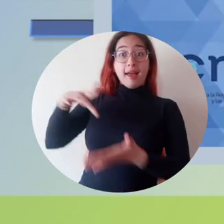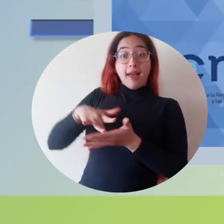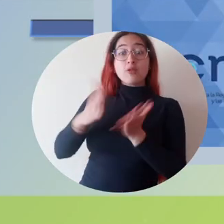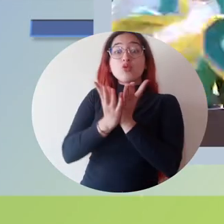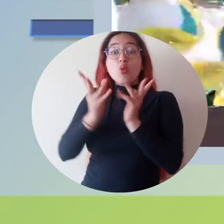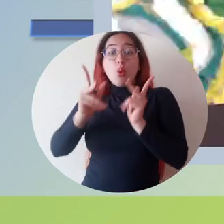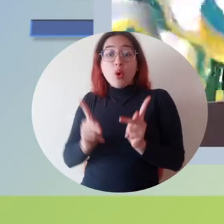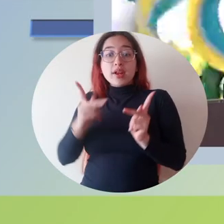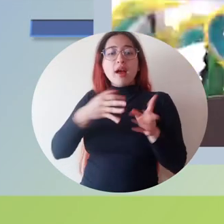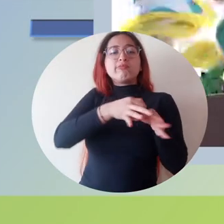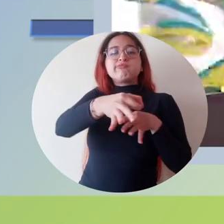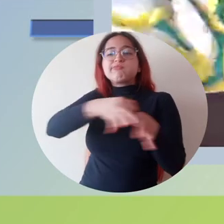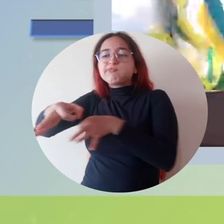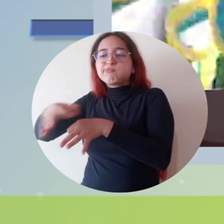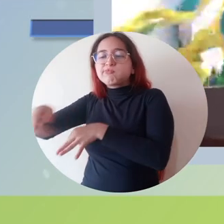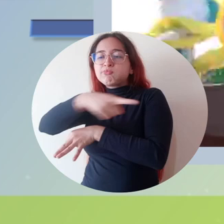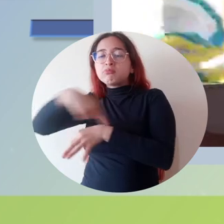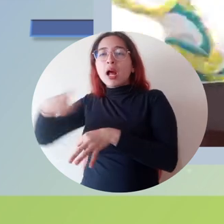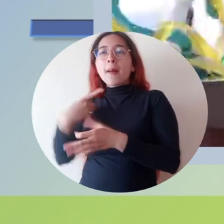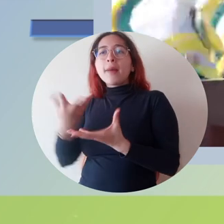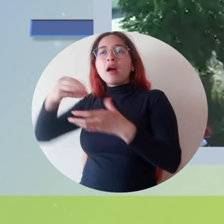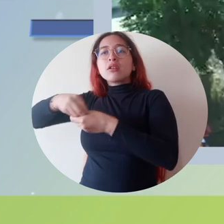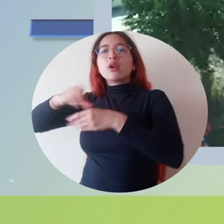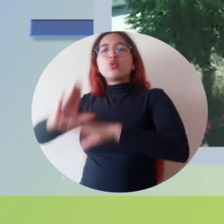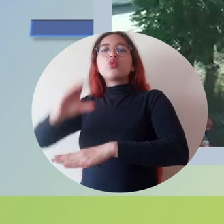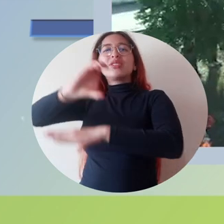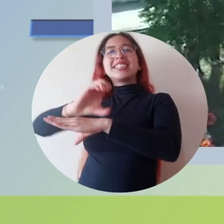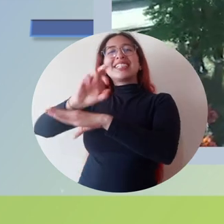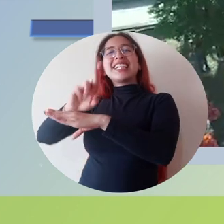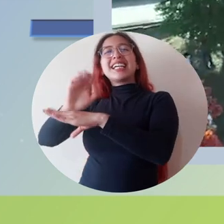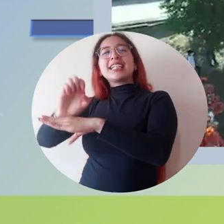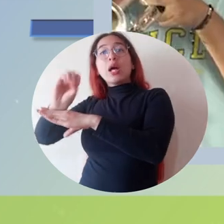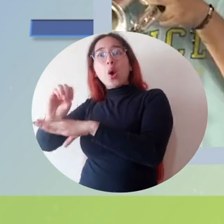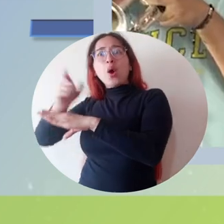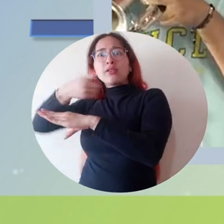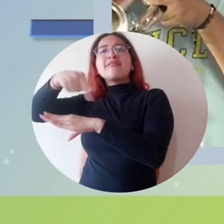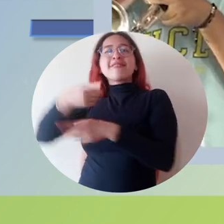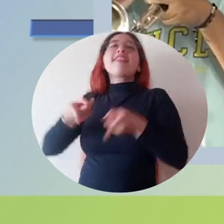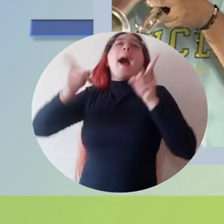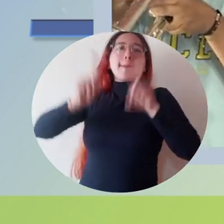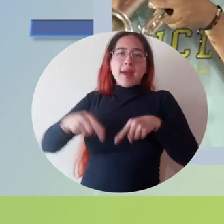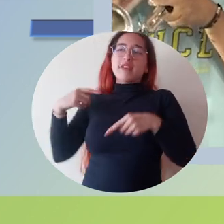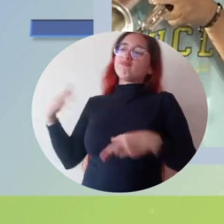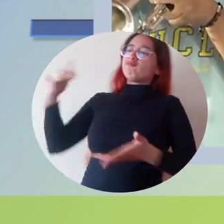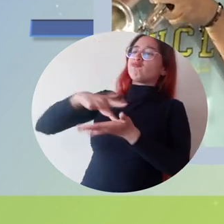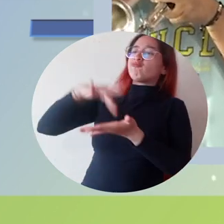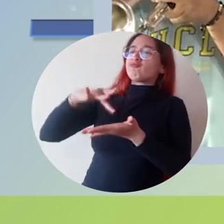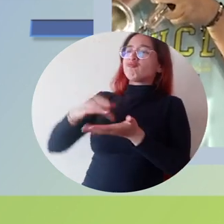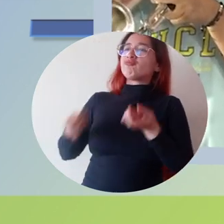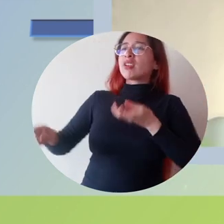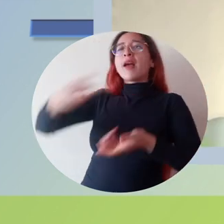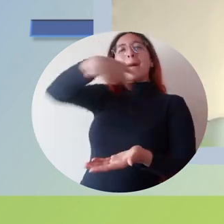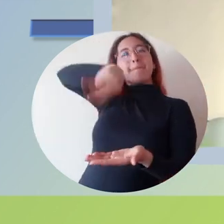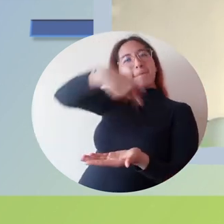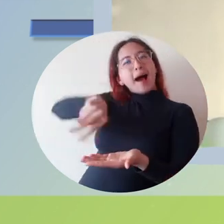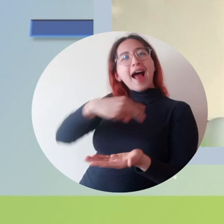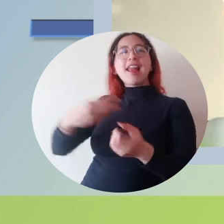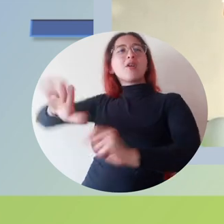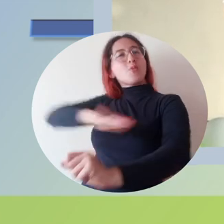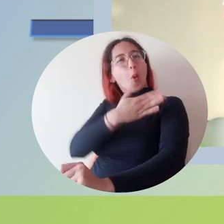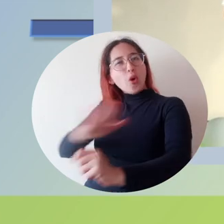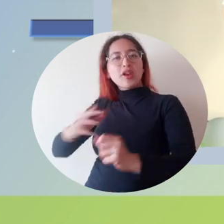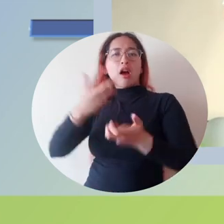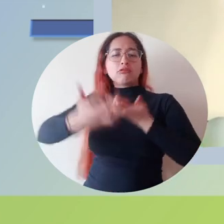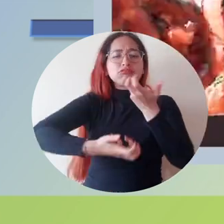municipios, estudiantes del Centro para la Regionalización de la Educación y las Oportunidades CREO también participaron con muestras folclóricas, musicales